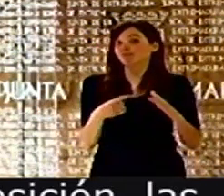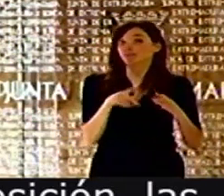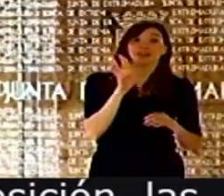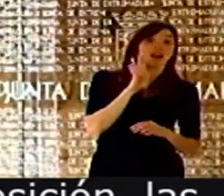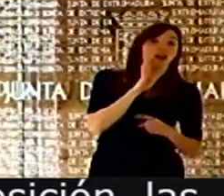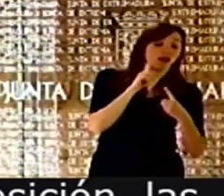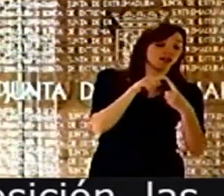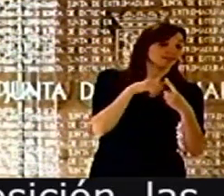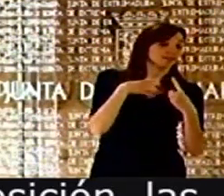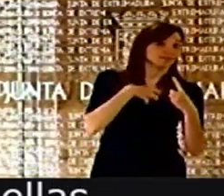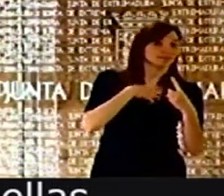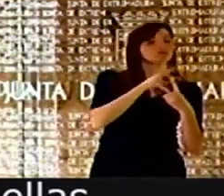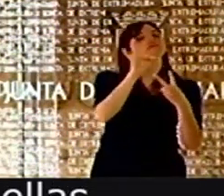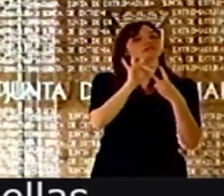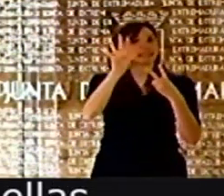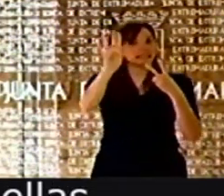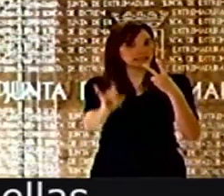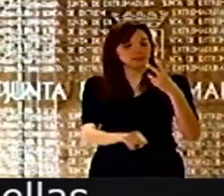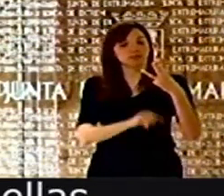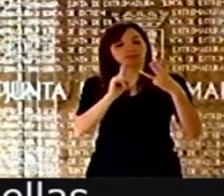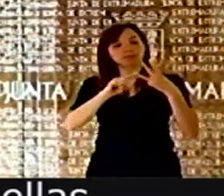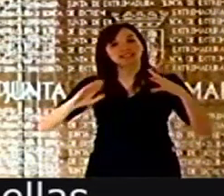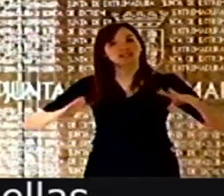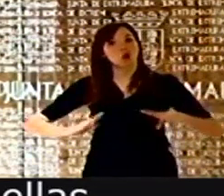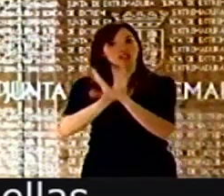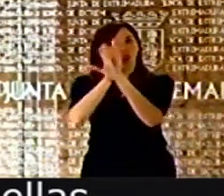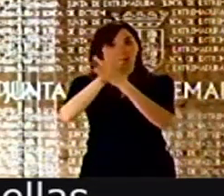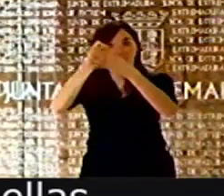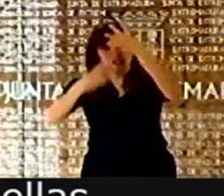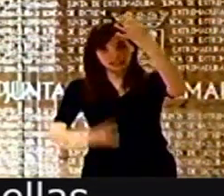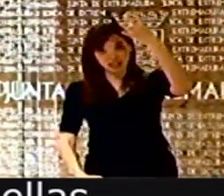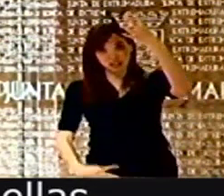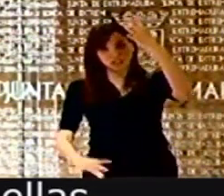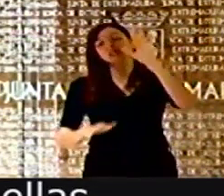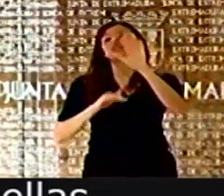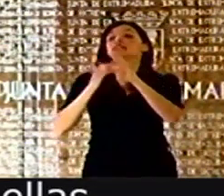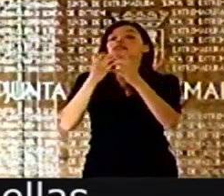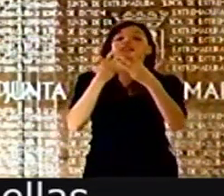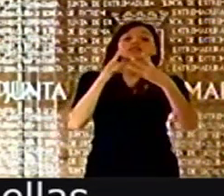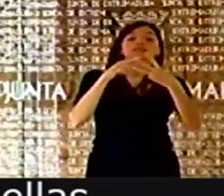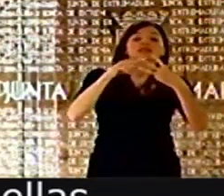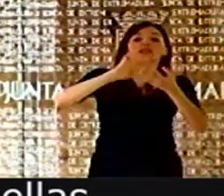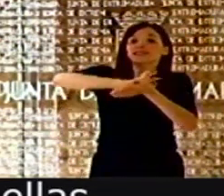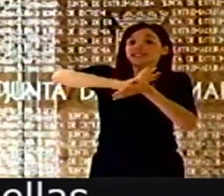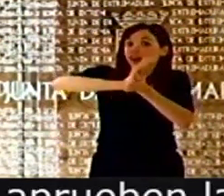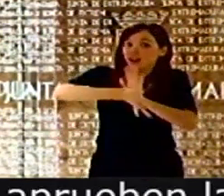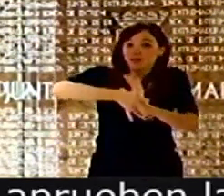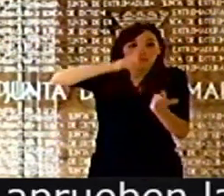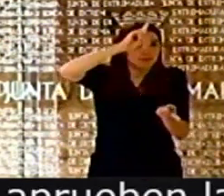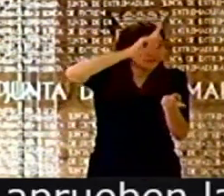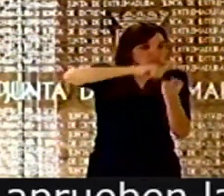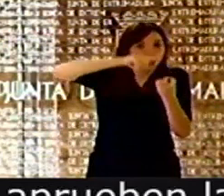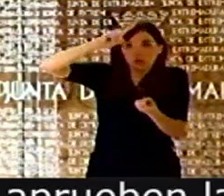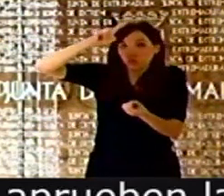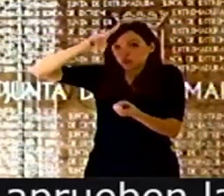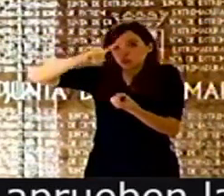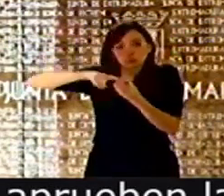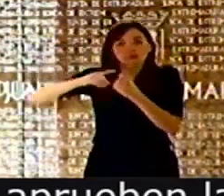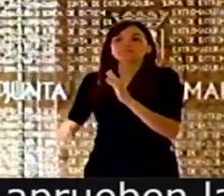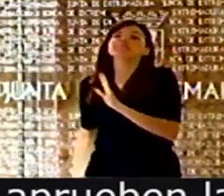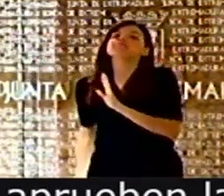listas ordinarias. Y, en tercer lugar, las listas extraordinarias, que se convocarán cuando se agotan las listas ordinarias y las listas